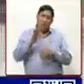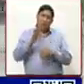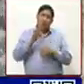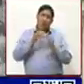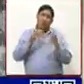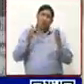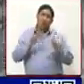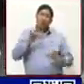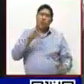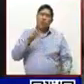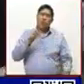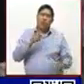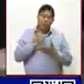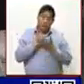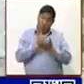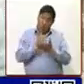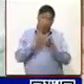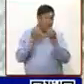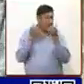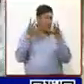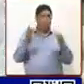la ayuda necesaria.